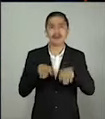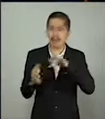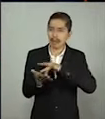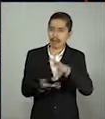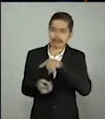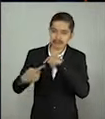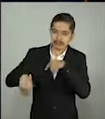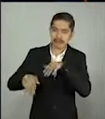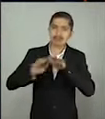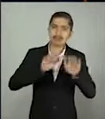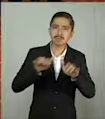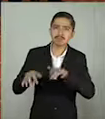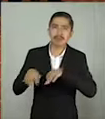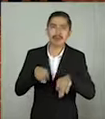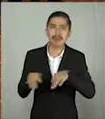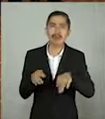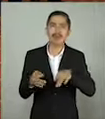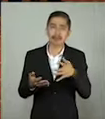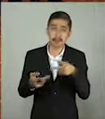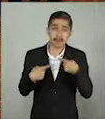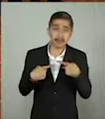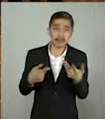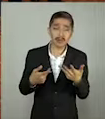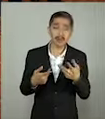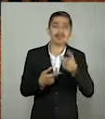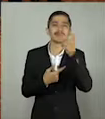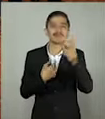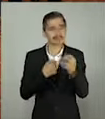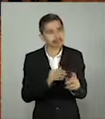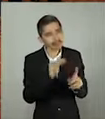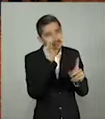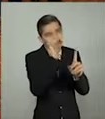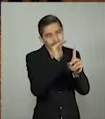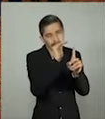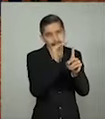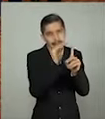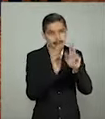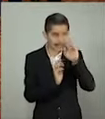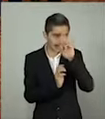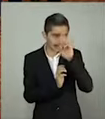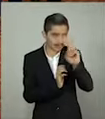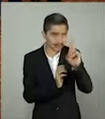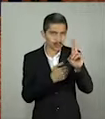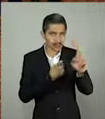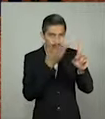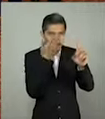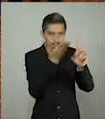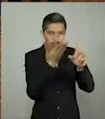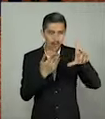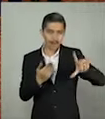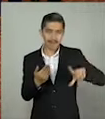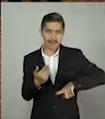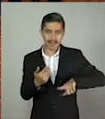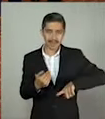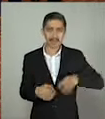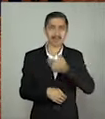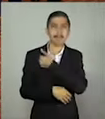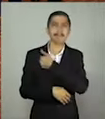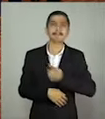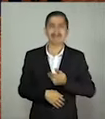miles de empleos en nuestro estado, hacemos un llamado respetuoso al gobierno del